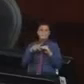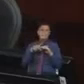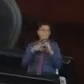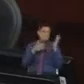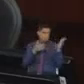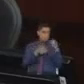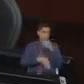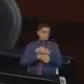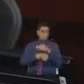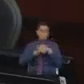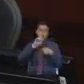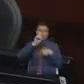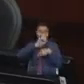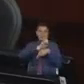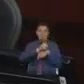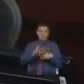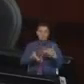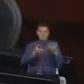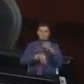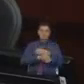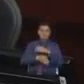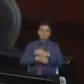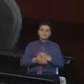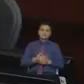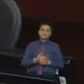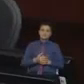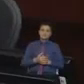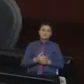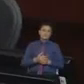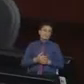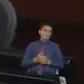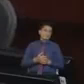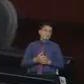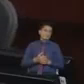Continúe un minuto más, senadora María Fernanda.